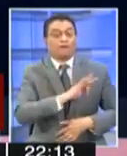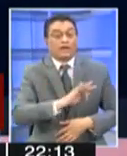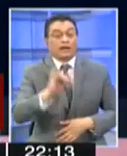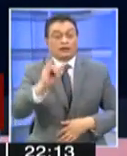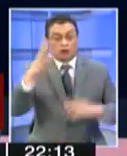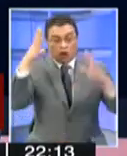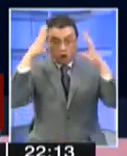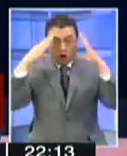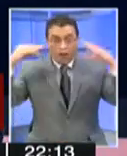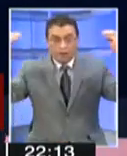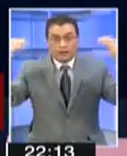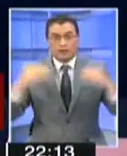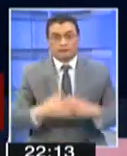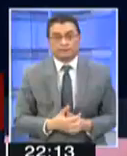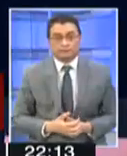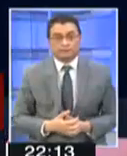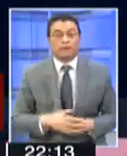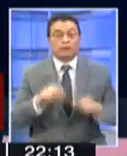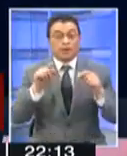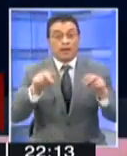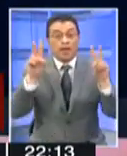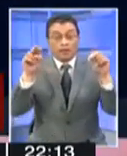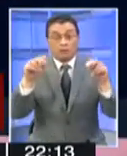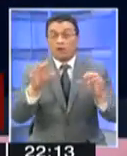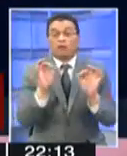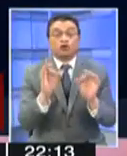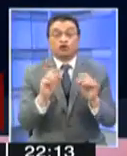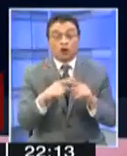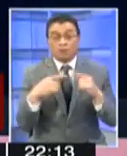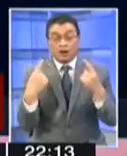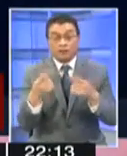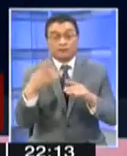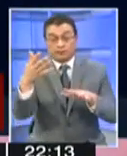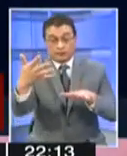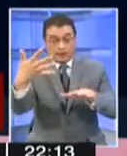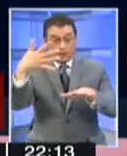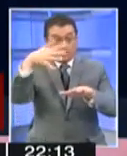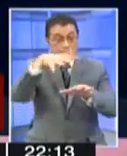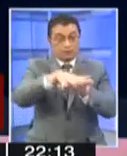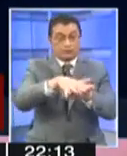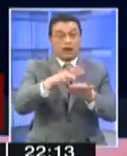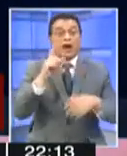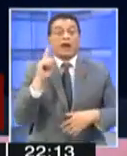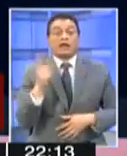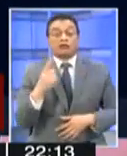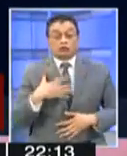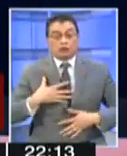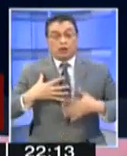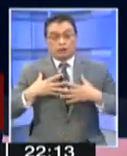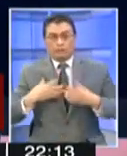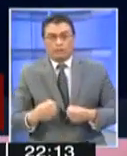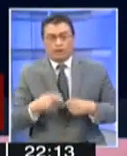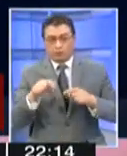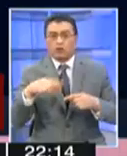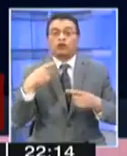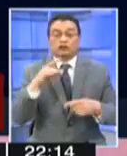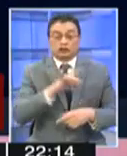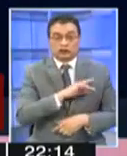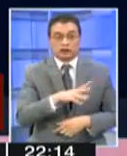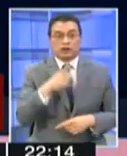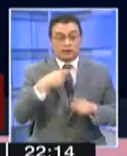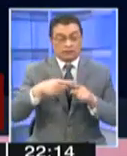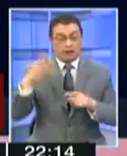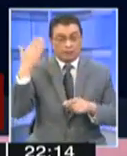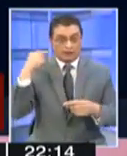Holanda. Y el tema es común, es la inmigración, es el nacionalismo. Ese debate se instaló en Chile la